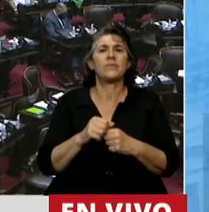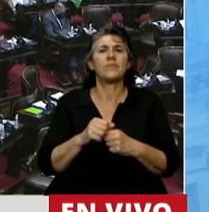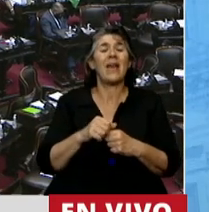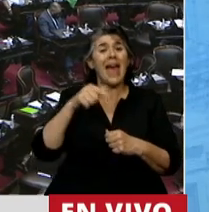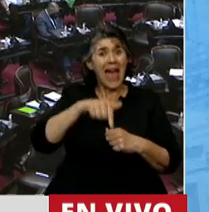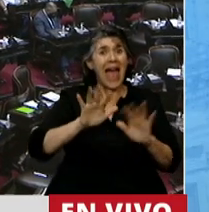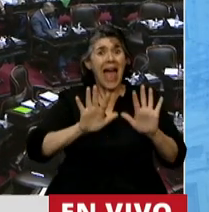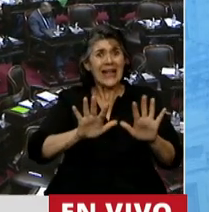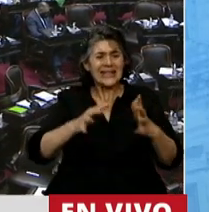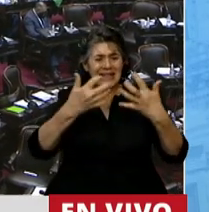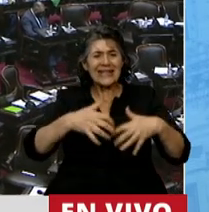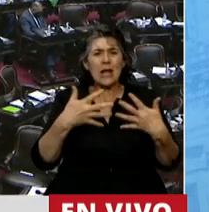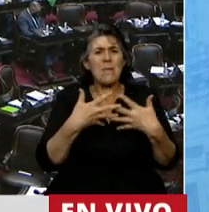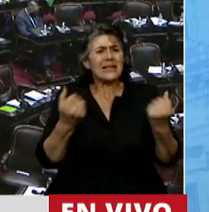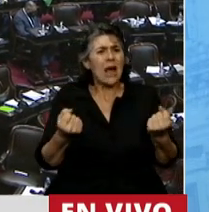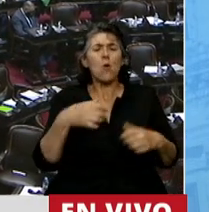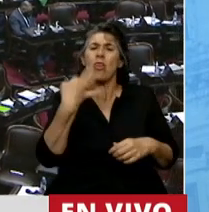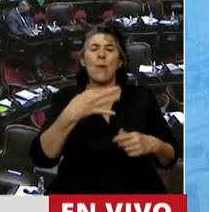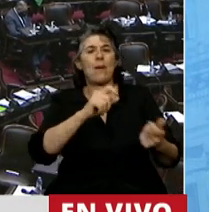actualidad, debemos cambiar.